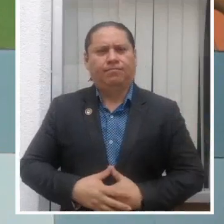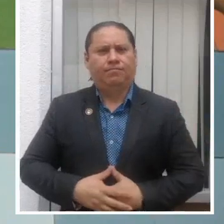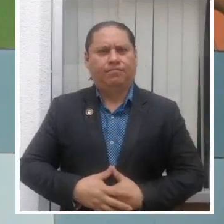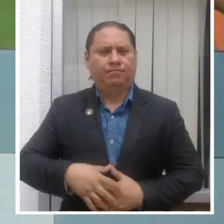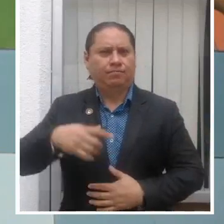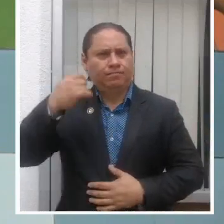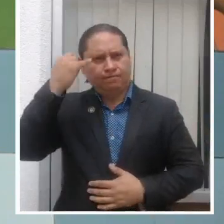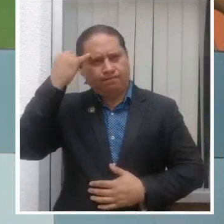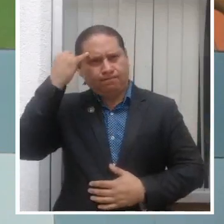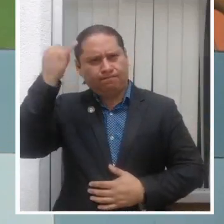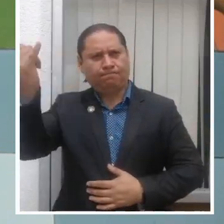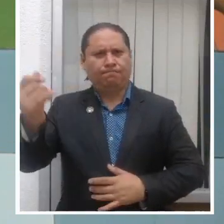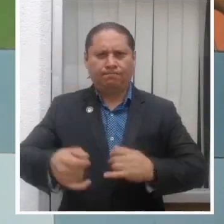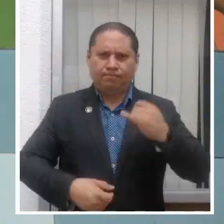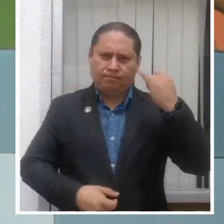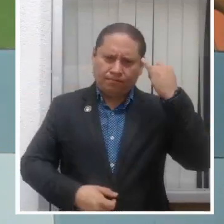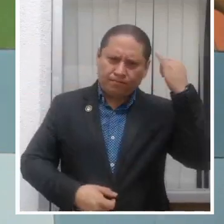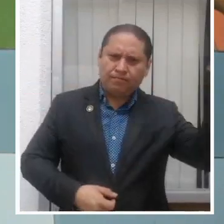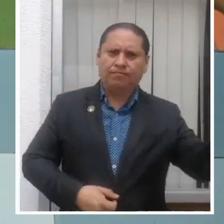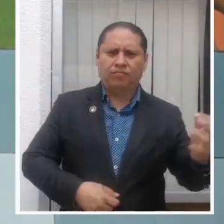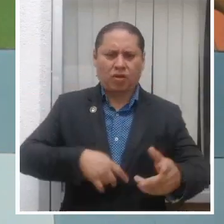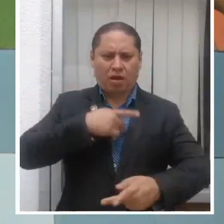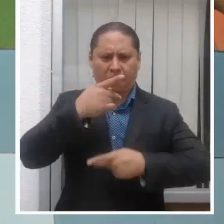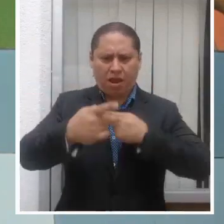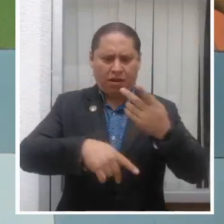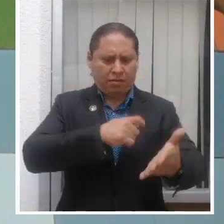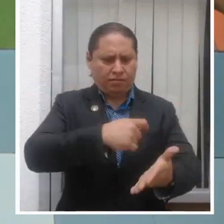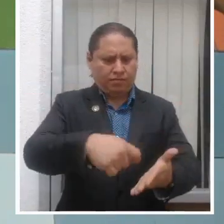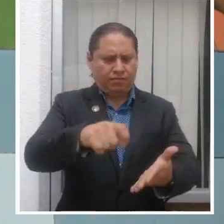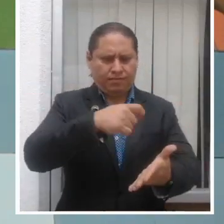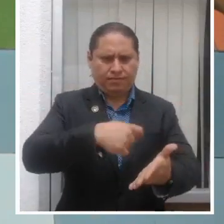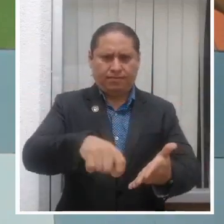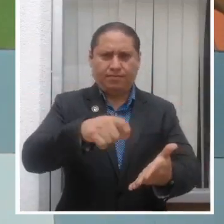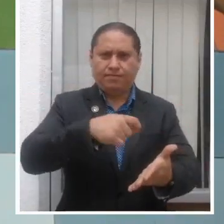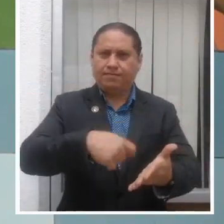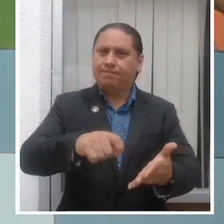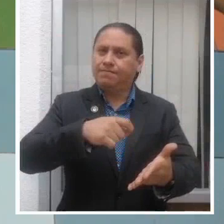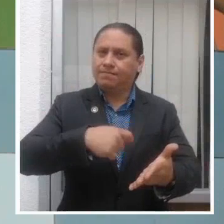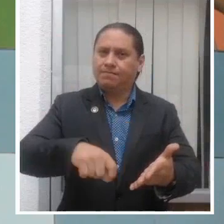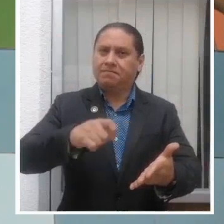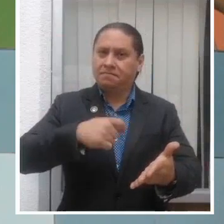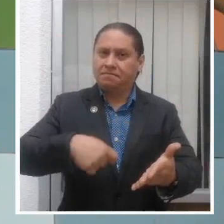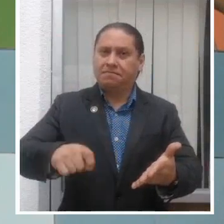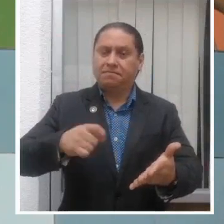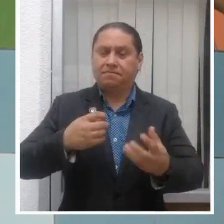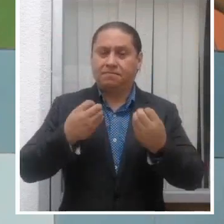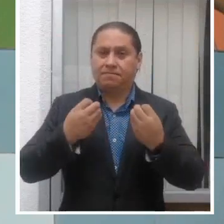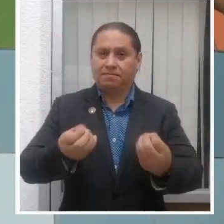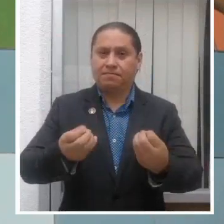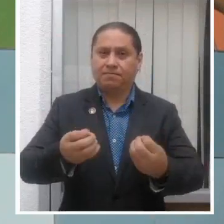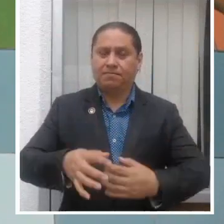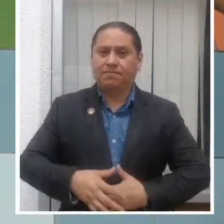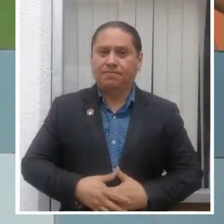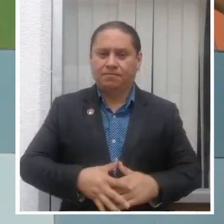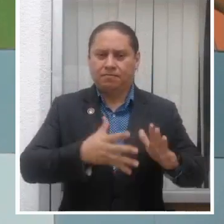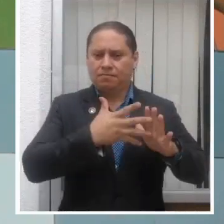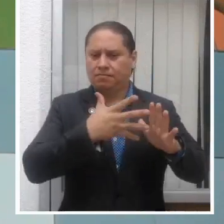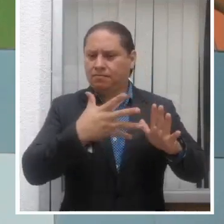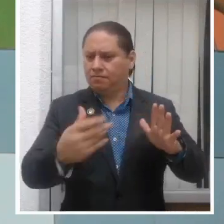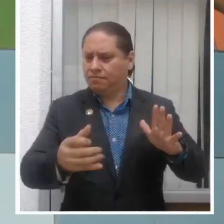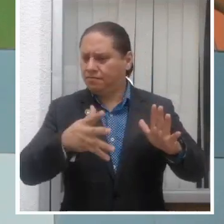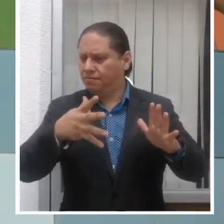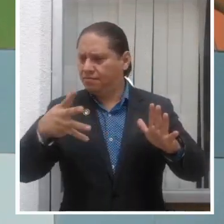inspirado a través de sus palabras, que se han inspirado a través de nuestras